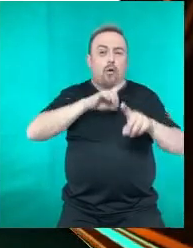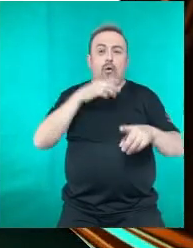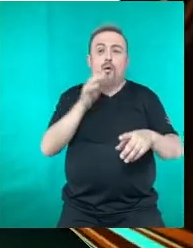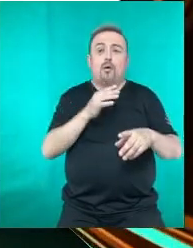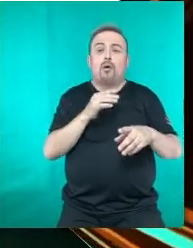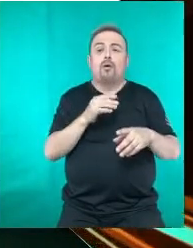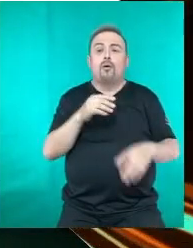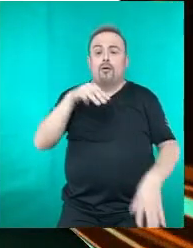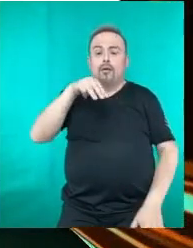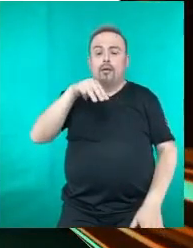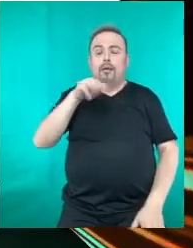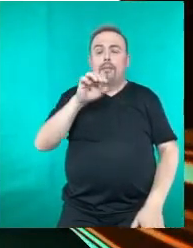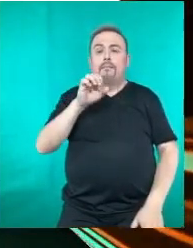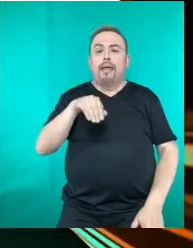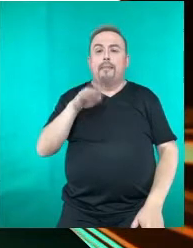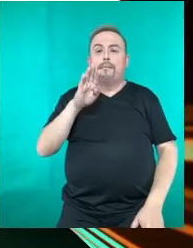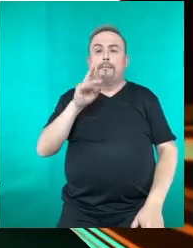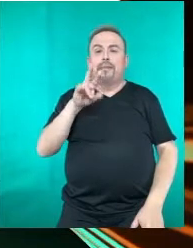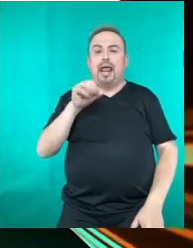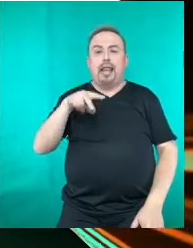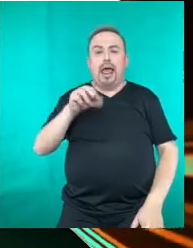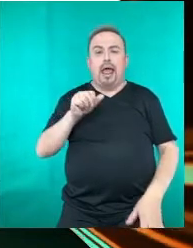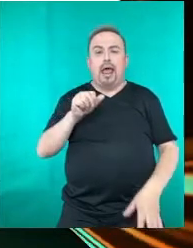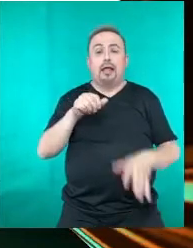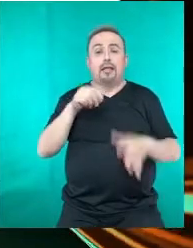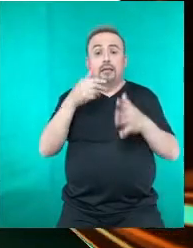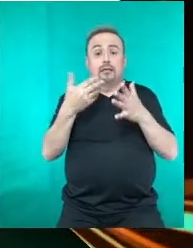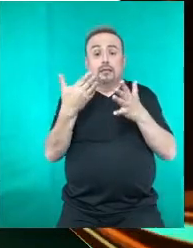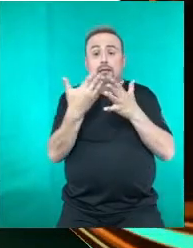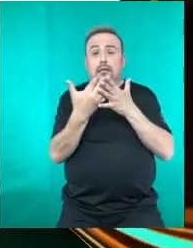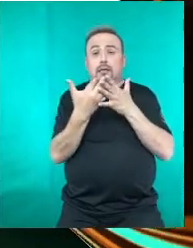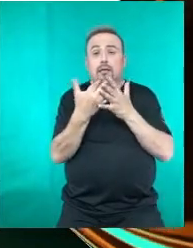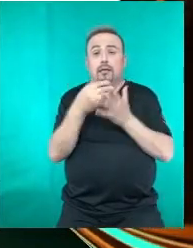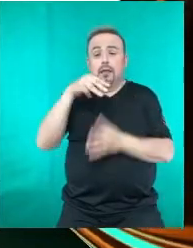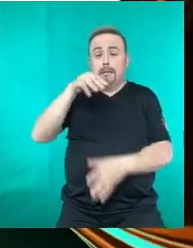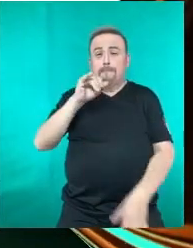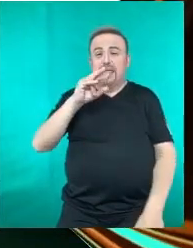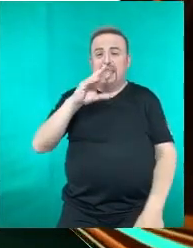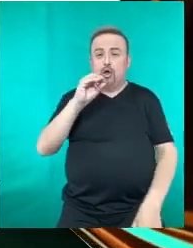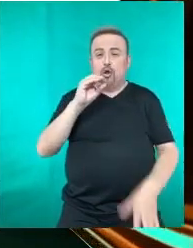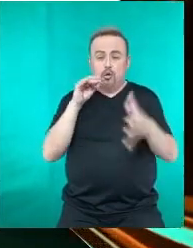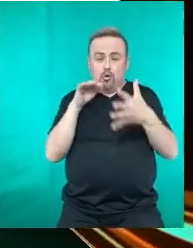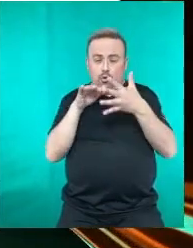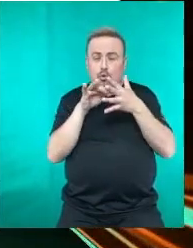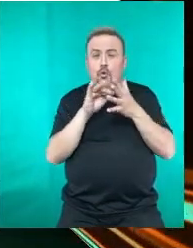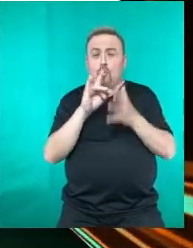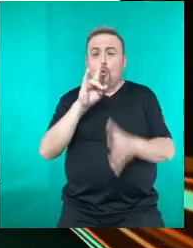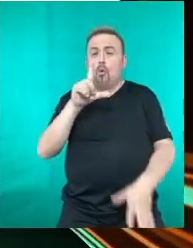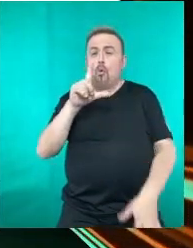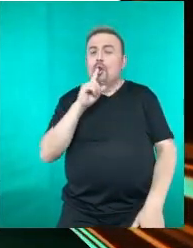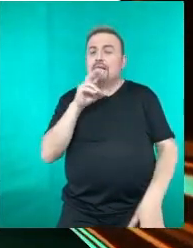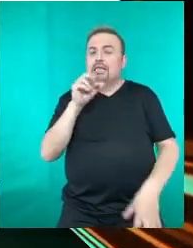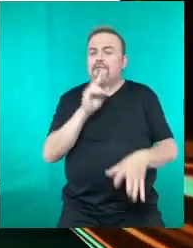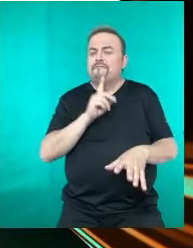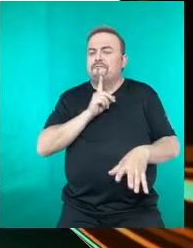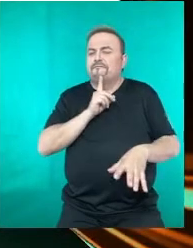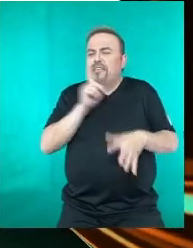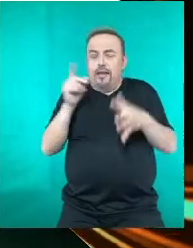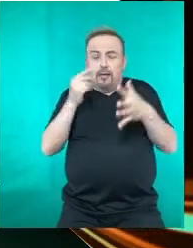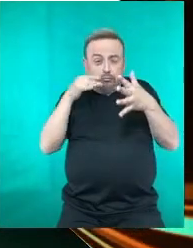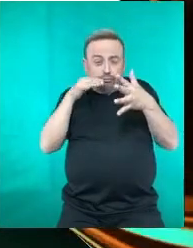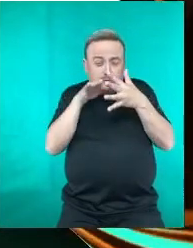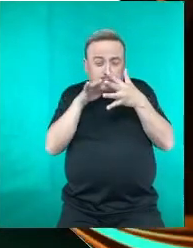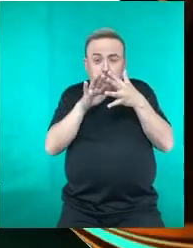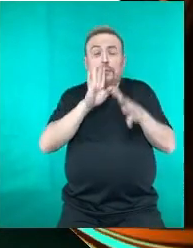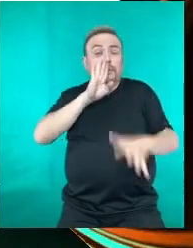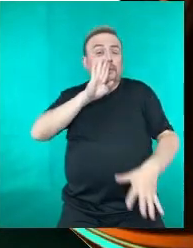membranas. En este caso, las membranas de microfiltración o ultrafiltración. Eso también es